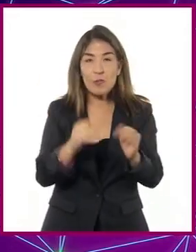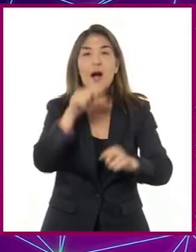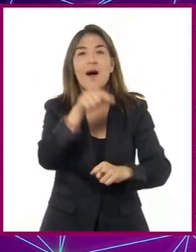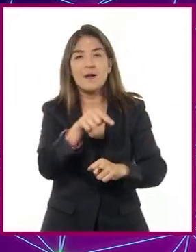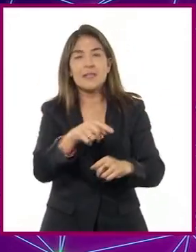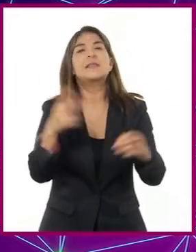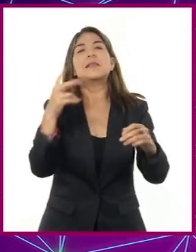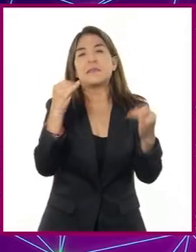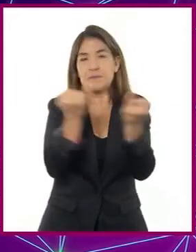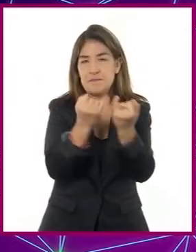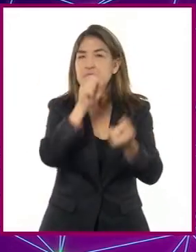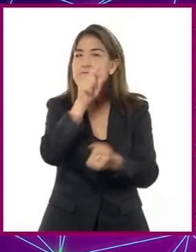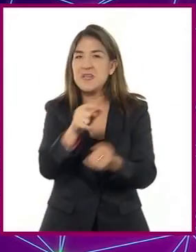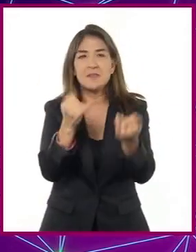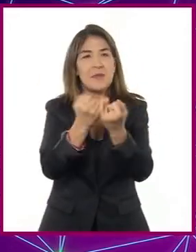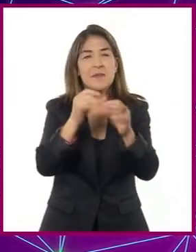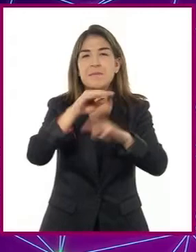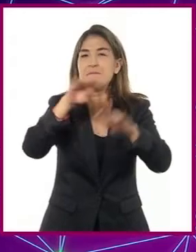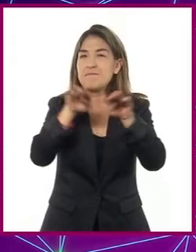son iguales entre sí.